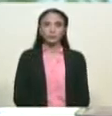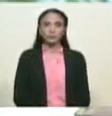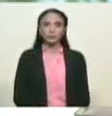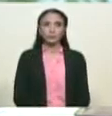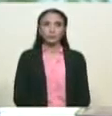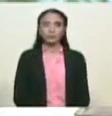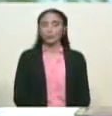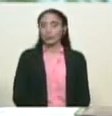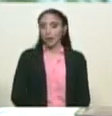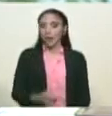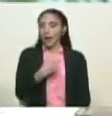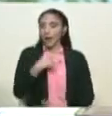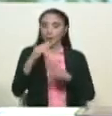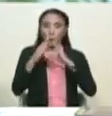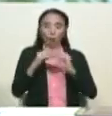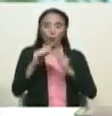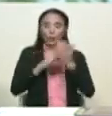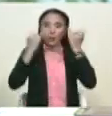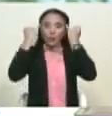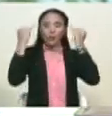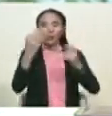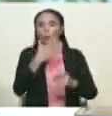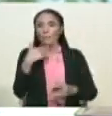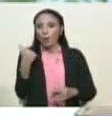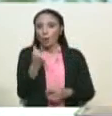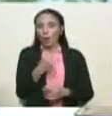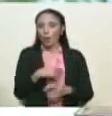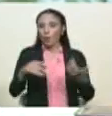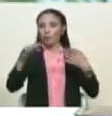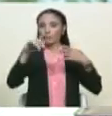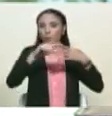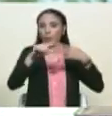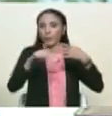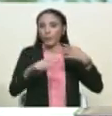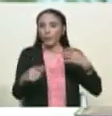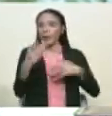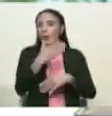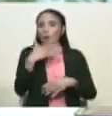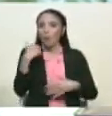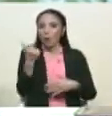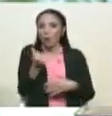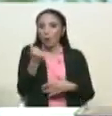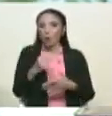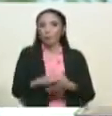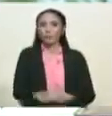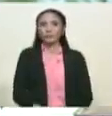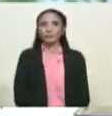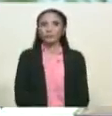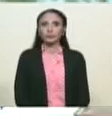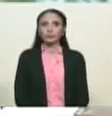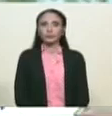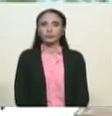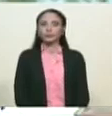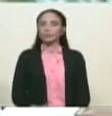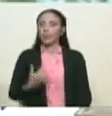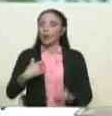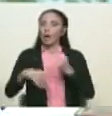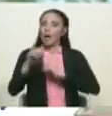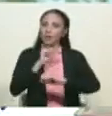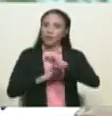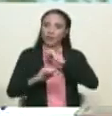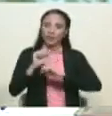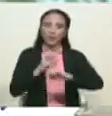máximo en todos los campos que nos toque enfrentar. Vamos a un combate contra el minimalismo.